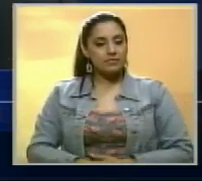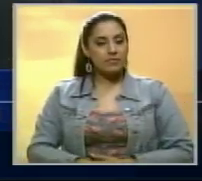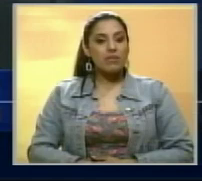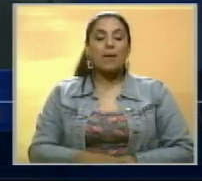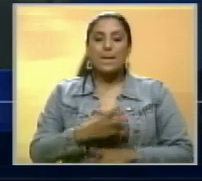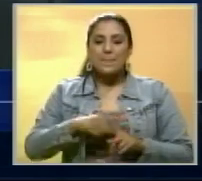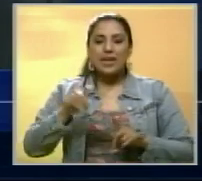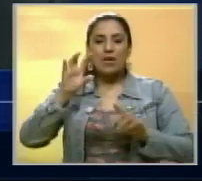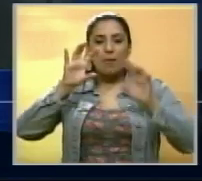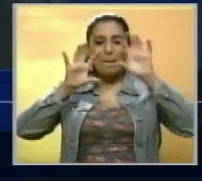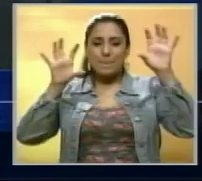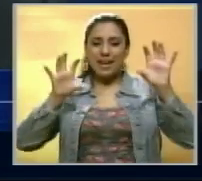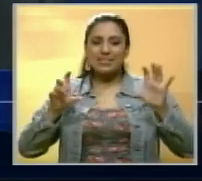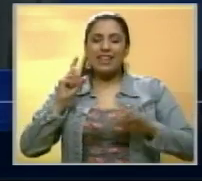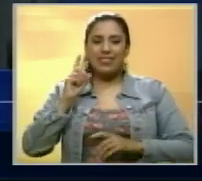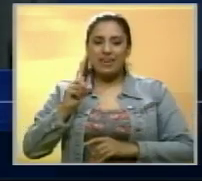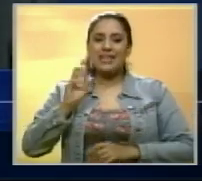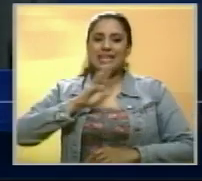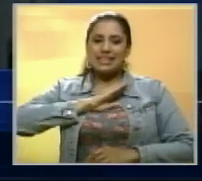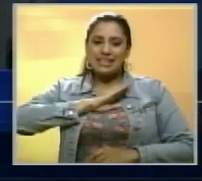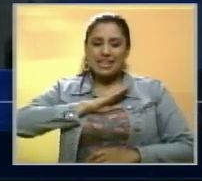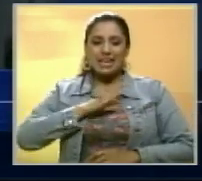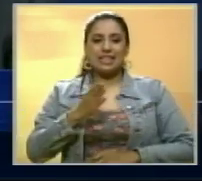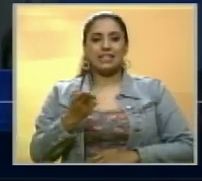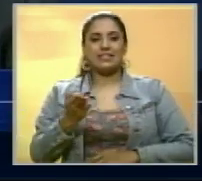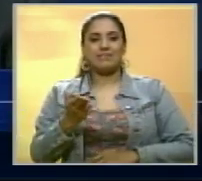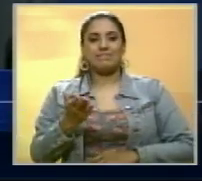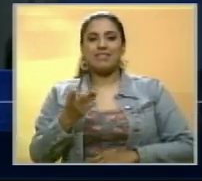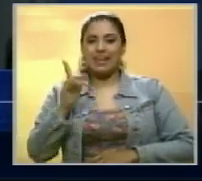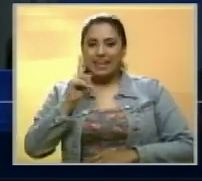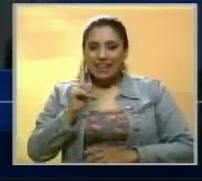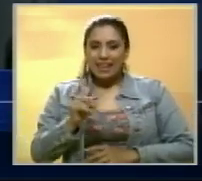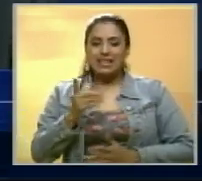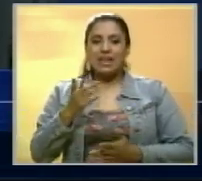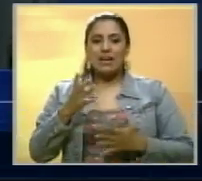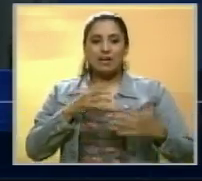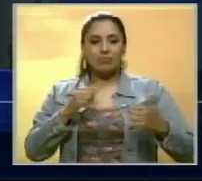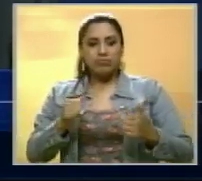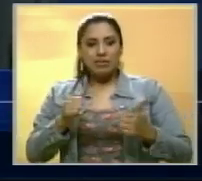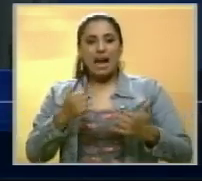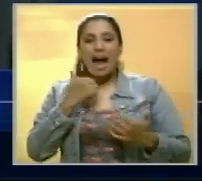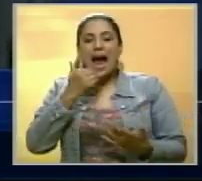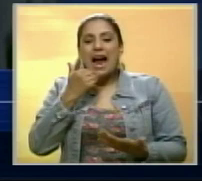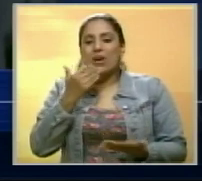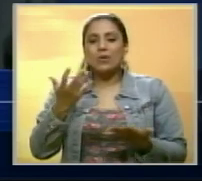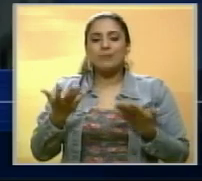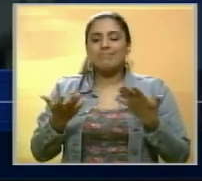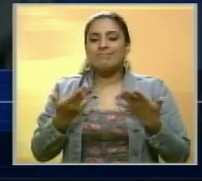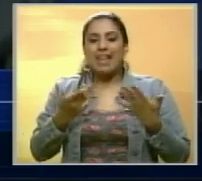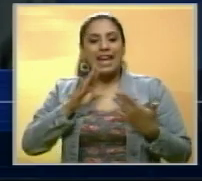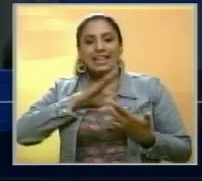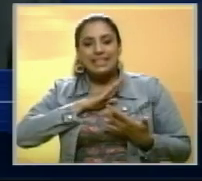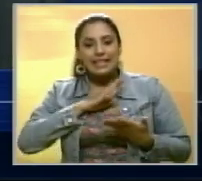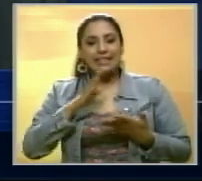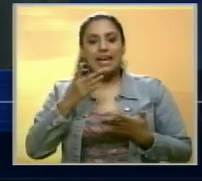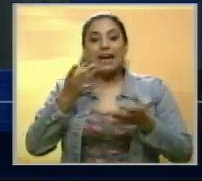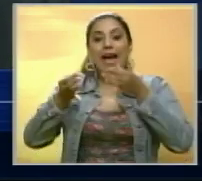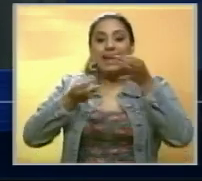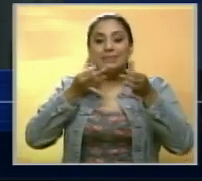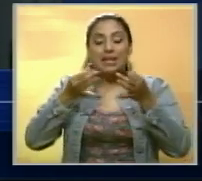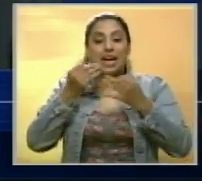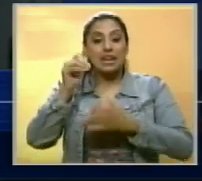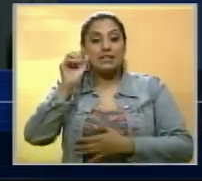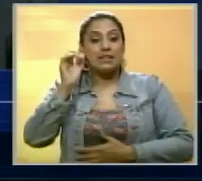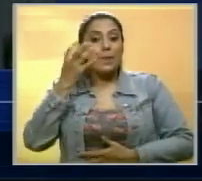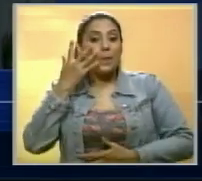Pero los países definitivamente van a tener que tomar posición al respecto, o sea, van a tener que decir si